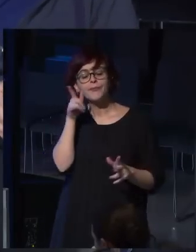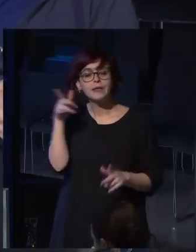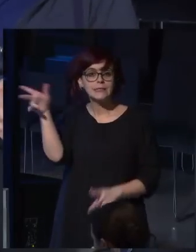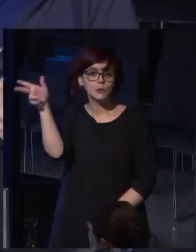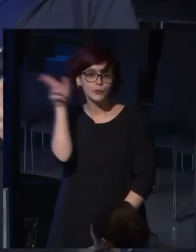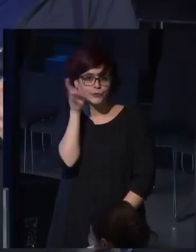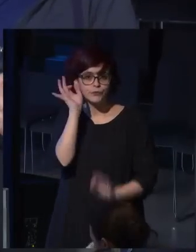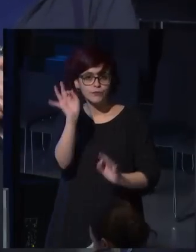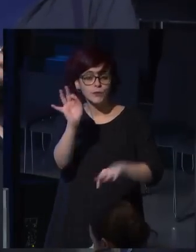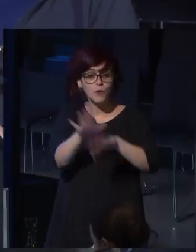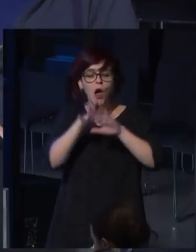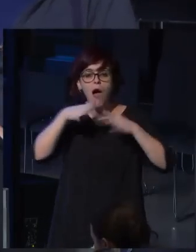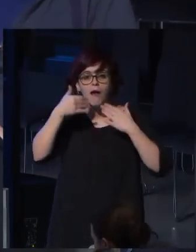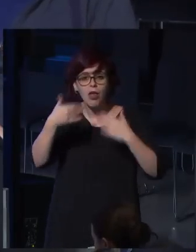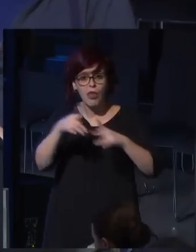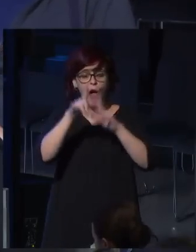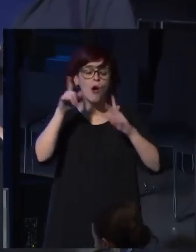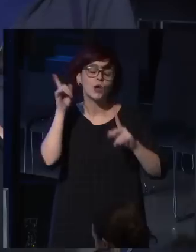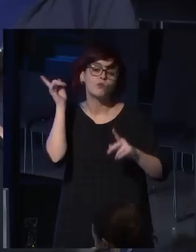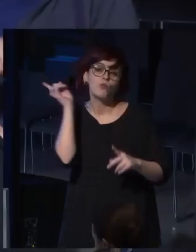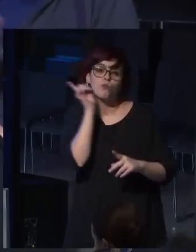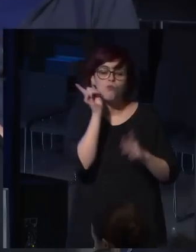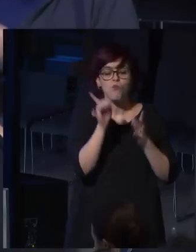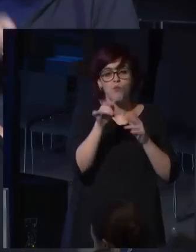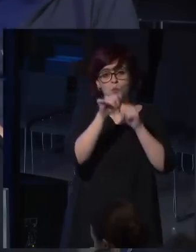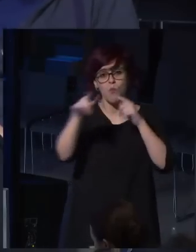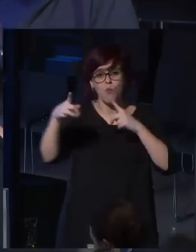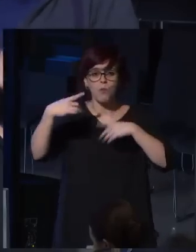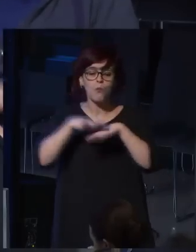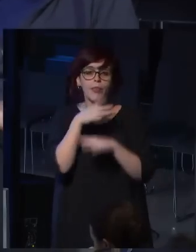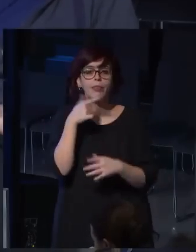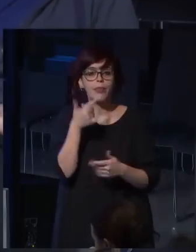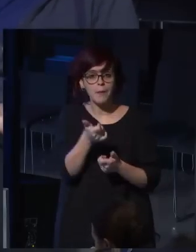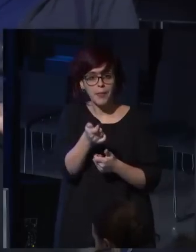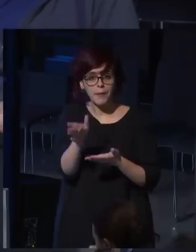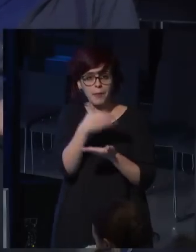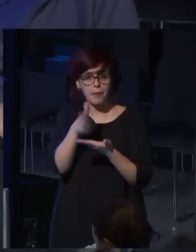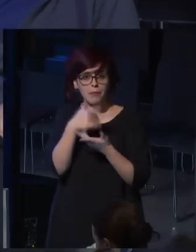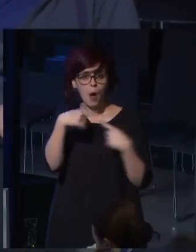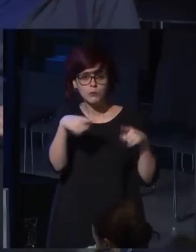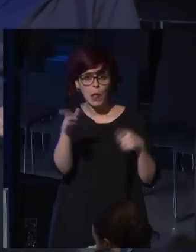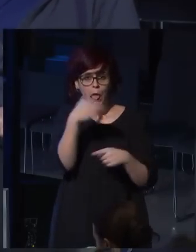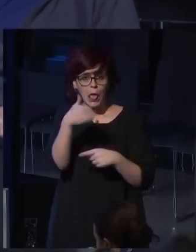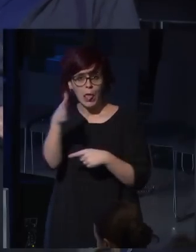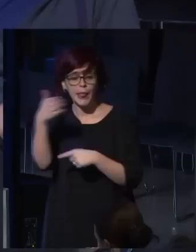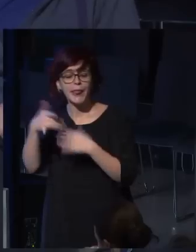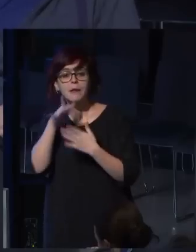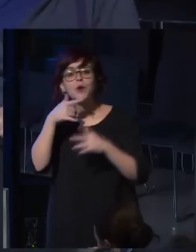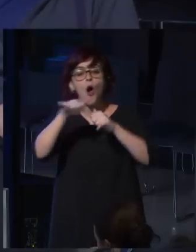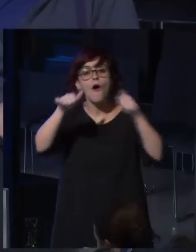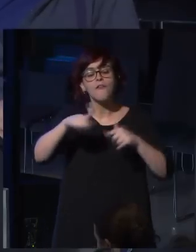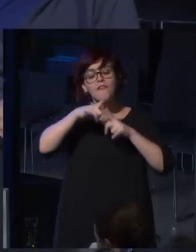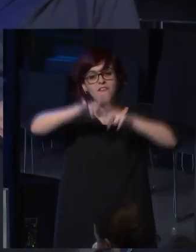que realmente ayudan mucho, pues te permiten un poco a pasar un poco de canción rápidamente y todo eso. Yo creo que el formato del